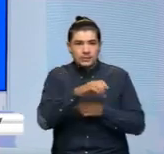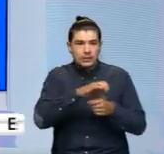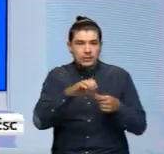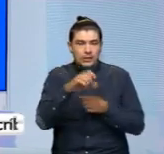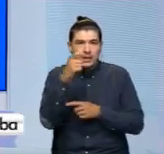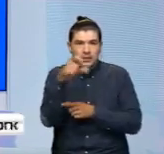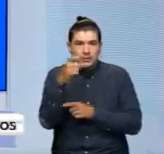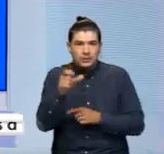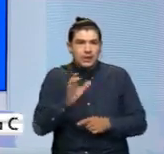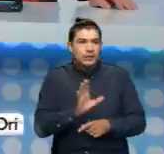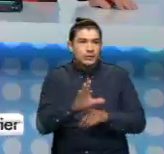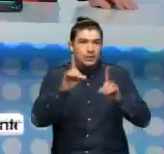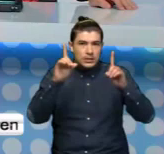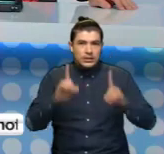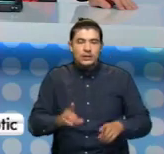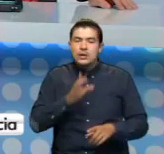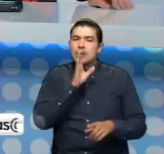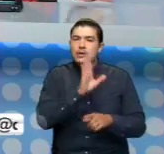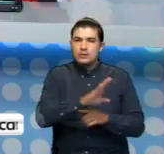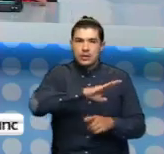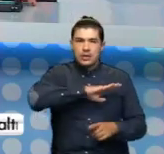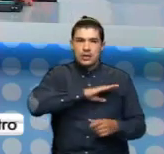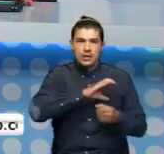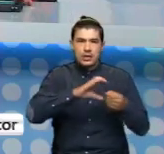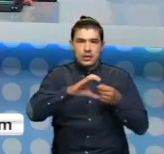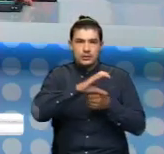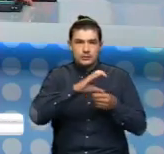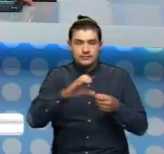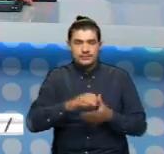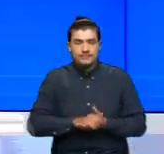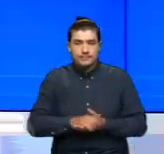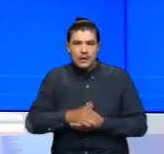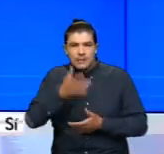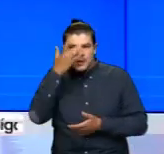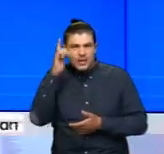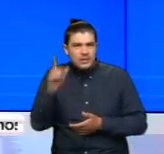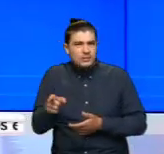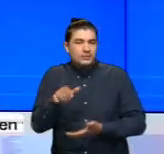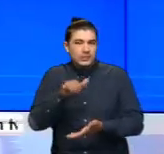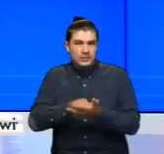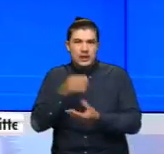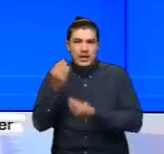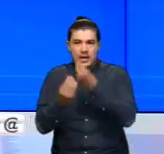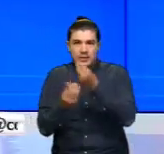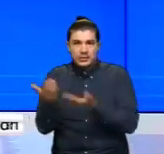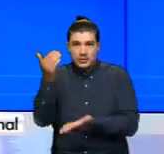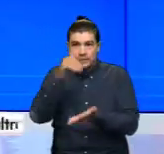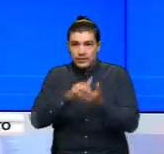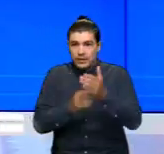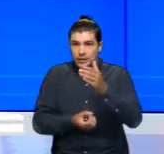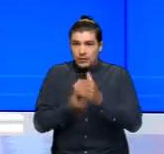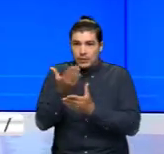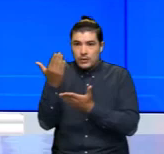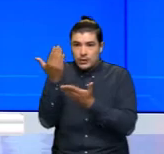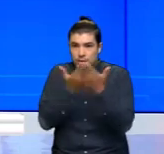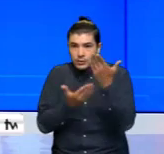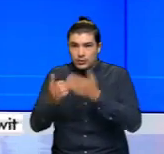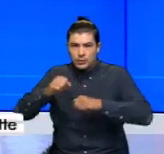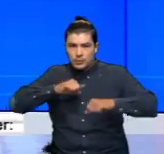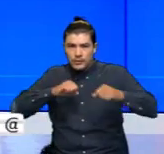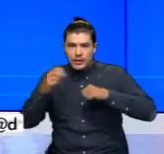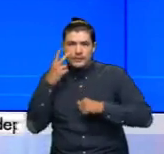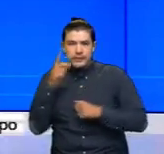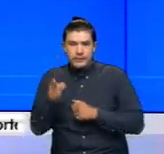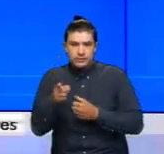fue tomada por el alcalde de la ciudad. Karen, y esto se debería a la realización de nuevos estudios de movilidad. La información la tiene